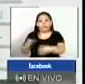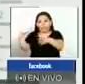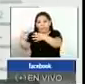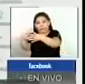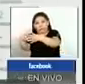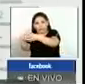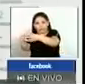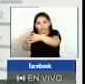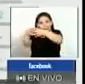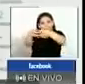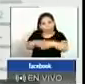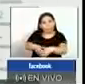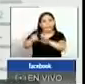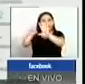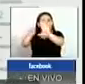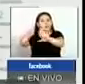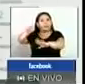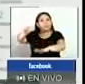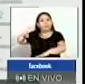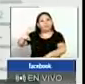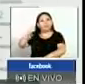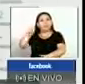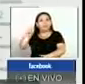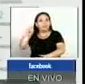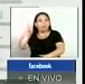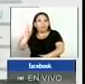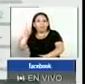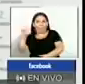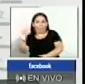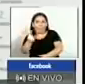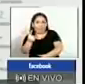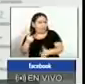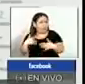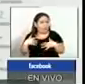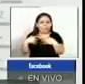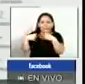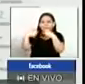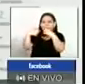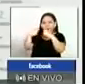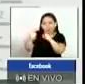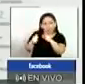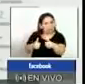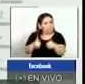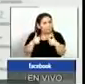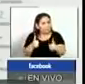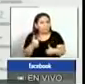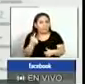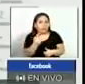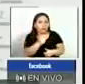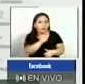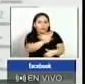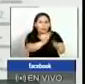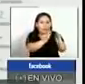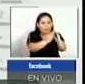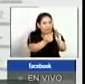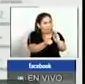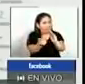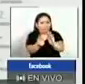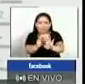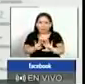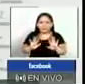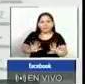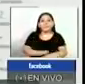los 6.122 salvadoreños que han recuperado su salud y que se encuentran ya bien en sus casas, porque se les ha dado el alta.